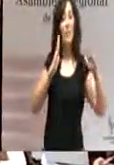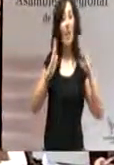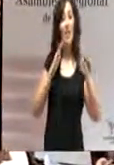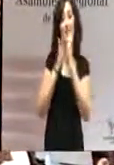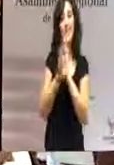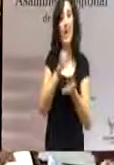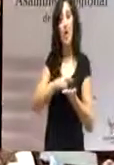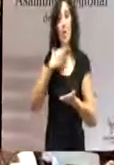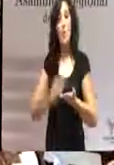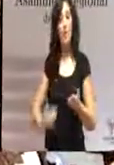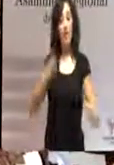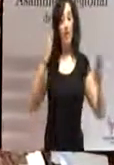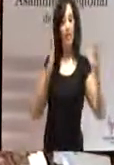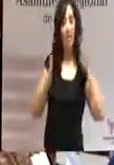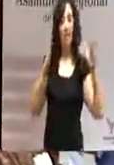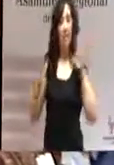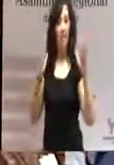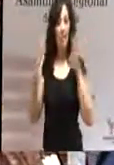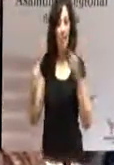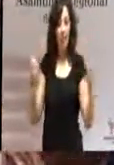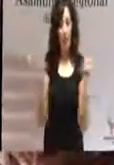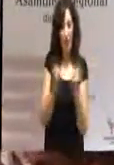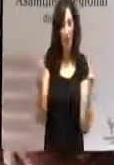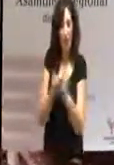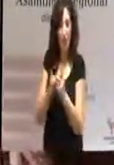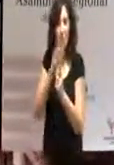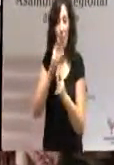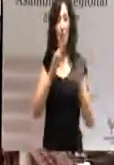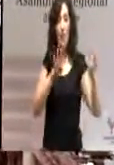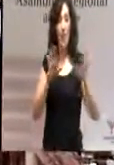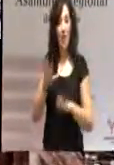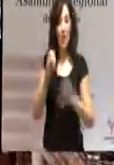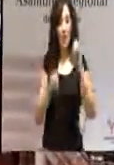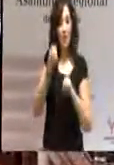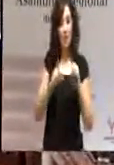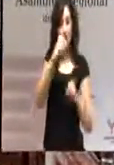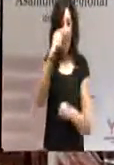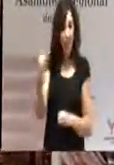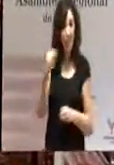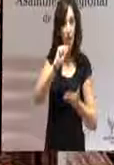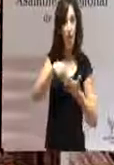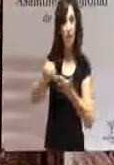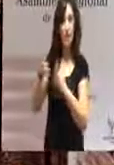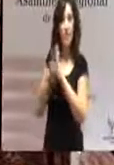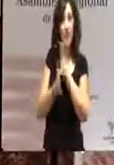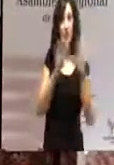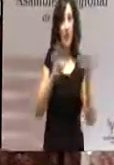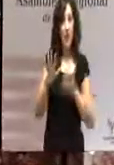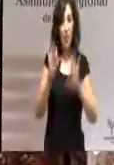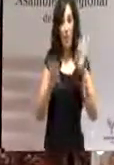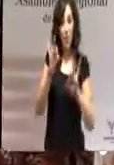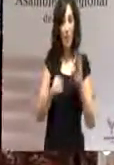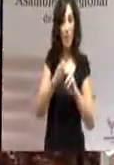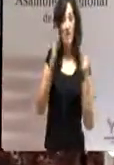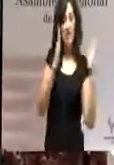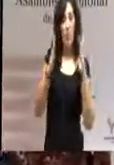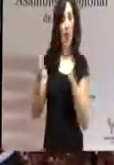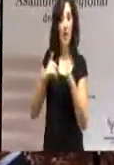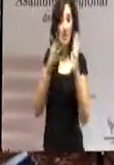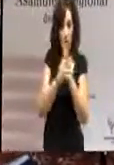región, donde 95 de cada 100 contratos son temporales, no se logra